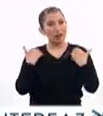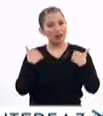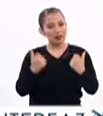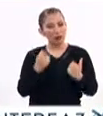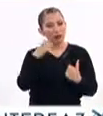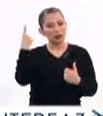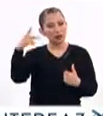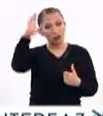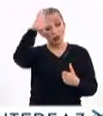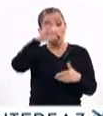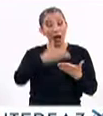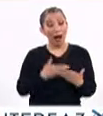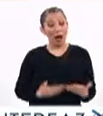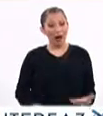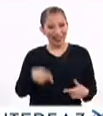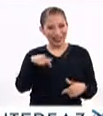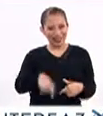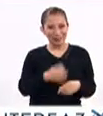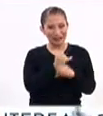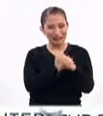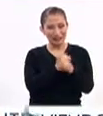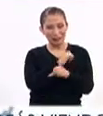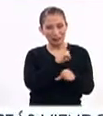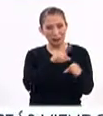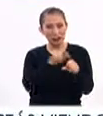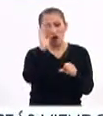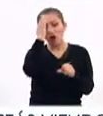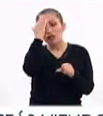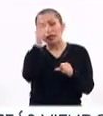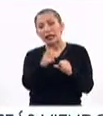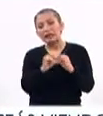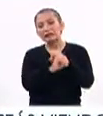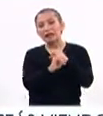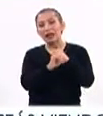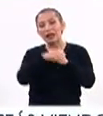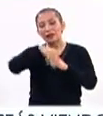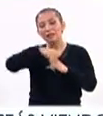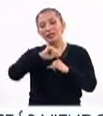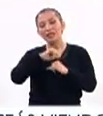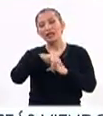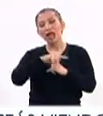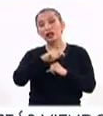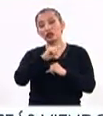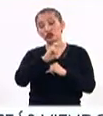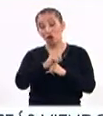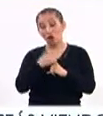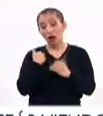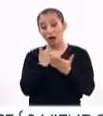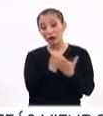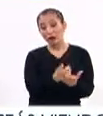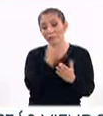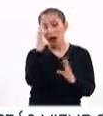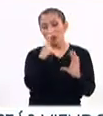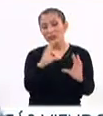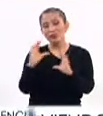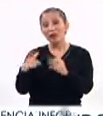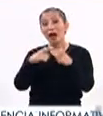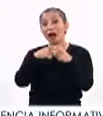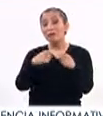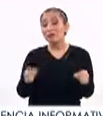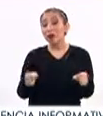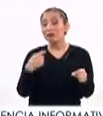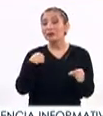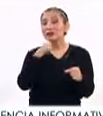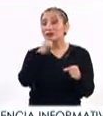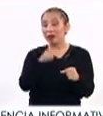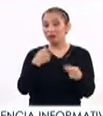entender mejor su cultura. Hoy, en nuestro reportaje del día, conoceremos la plataforma Minato, espacio que contribuye a la enseñanza del japonés